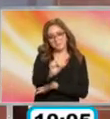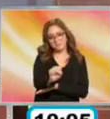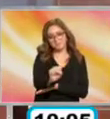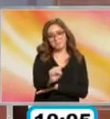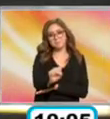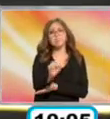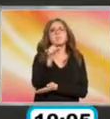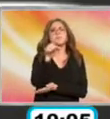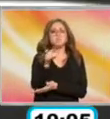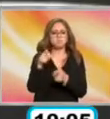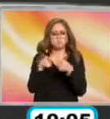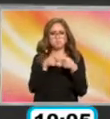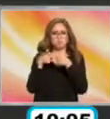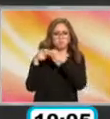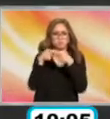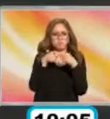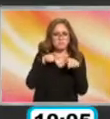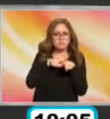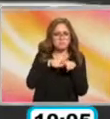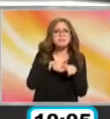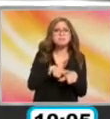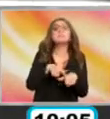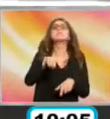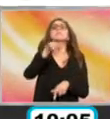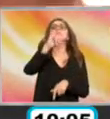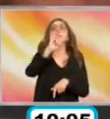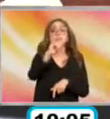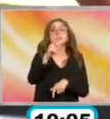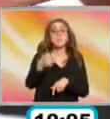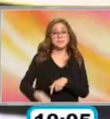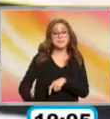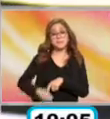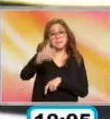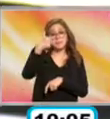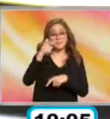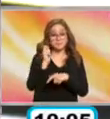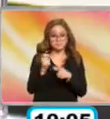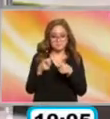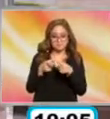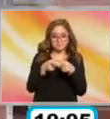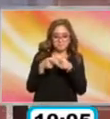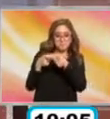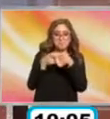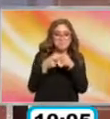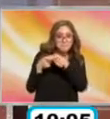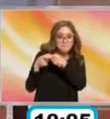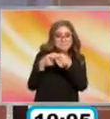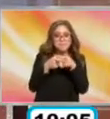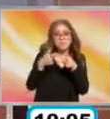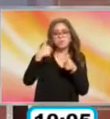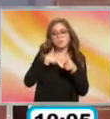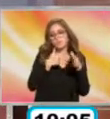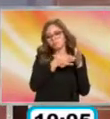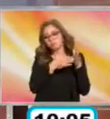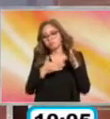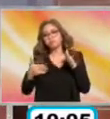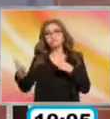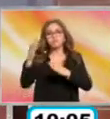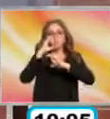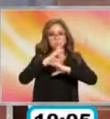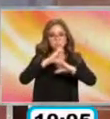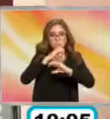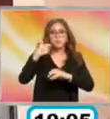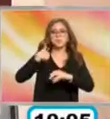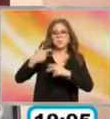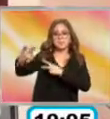hace mucho? Sí, estoy feliz porque es primera vez que tengo un CD así de pastica, bonito. Es el primero en toda mi carrera. Lo palpamos, ¿no? Y vengo aquí